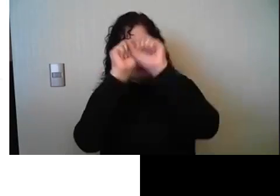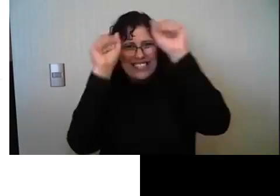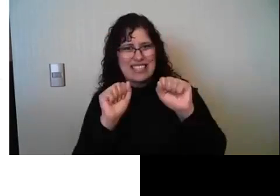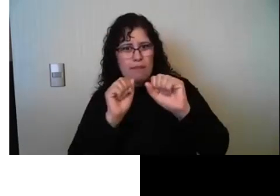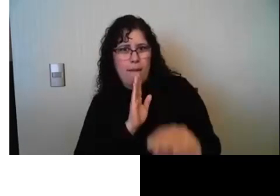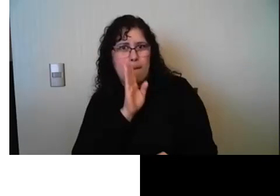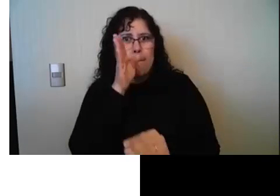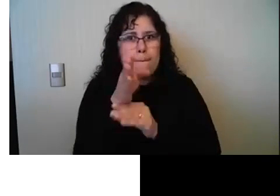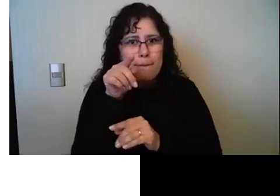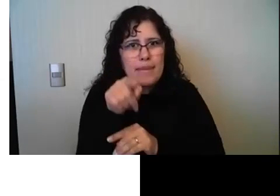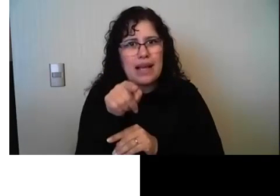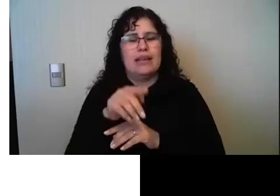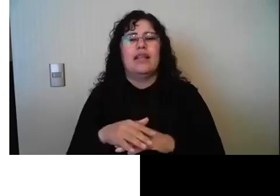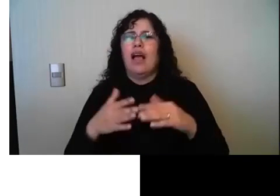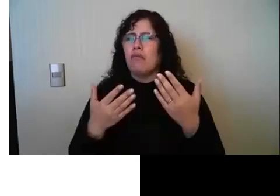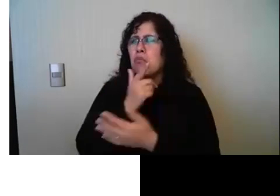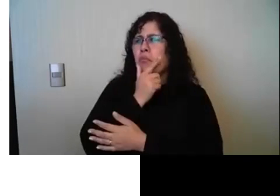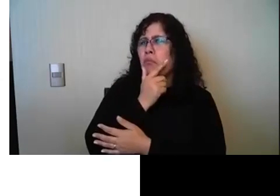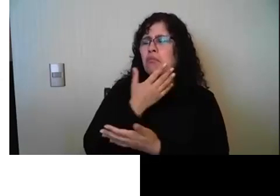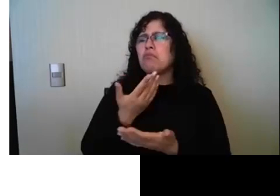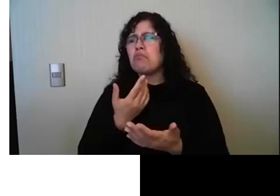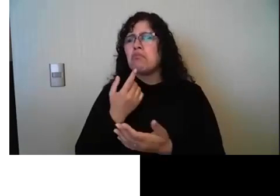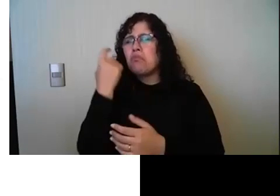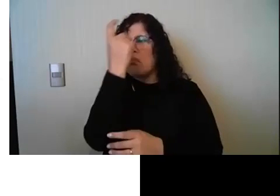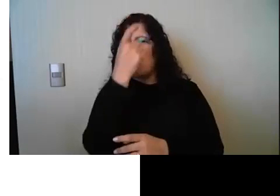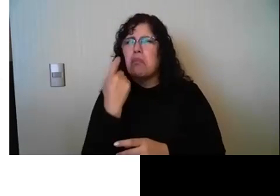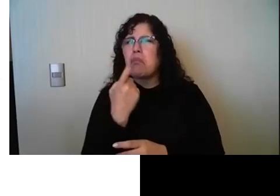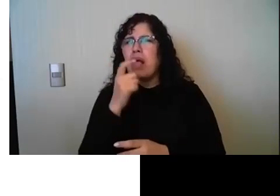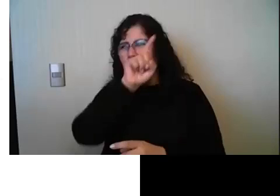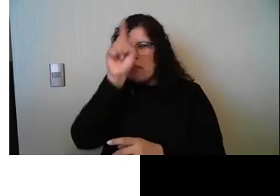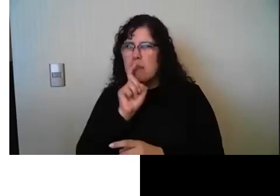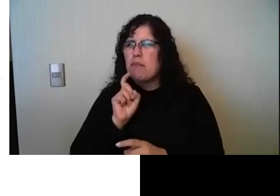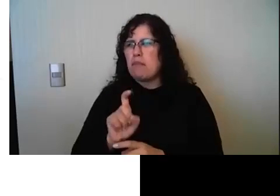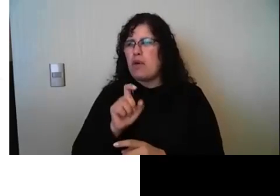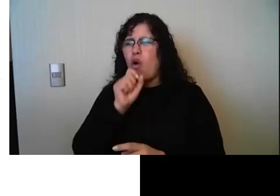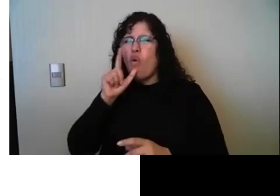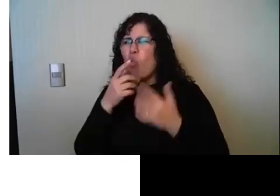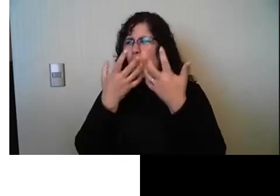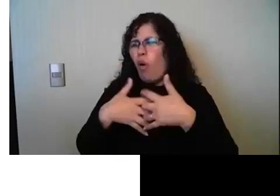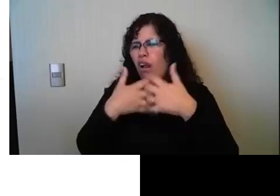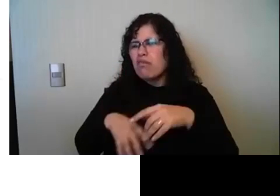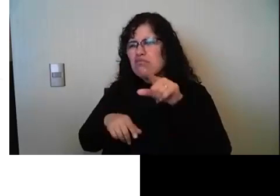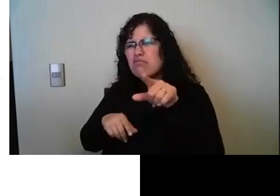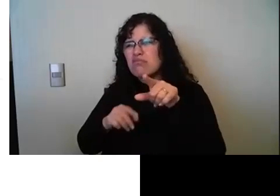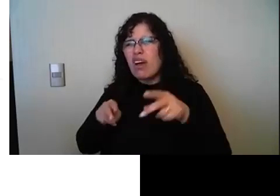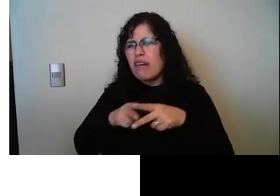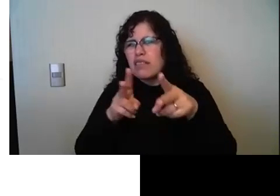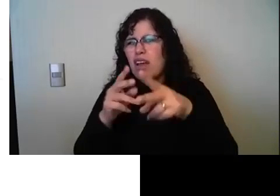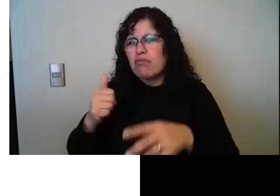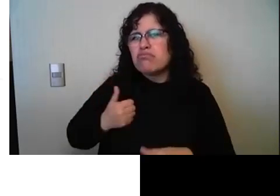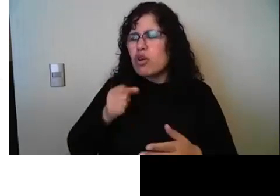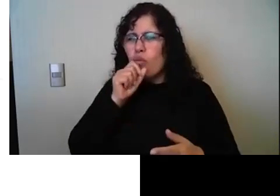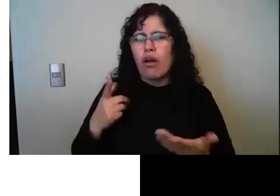Entonces, habría que preguntarse qué función cumpliría esta vía, ¿ya?